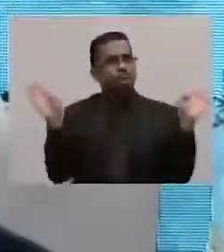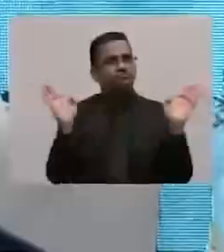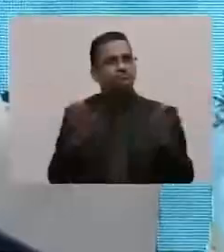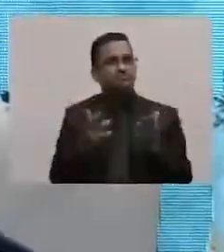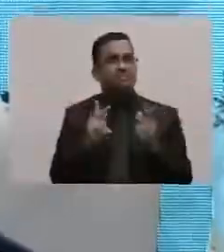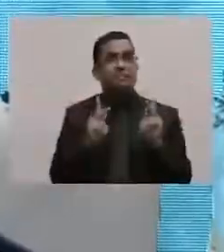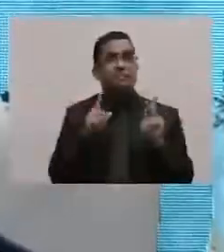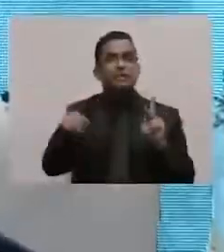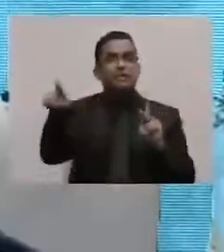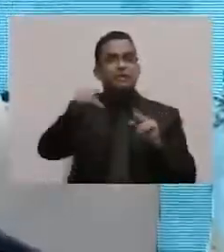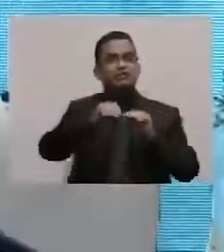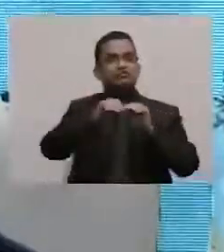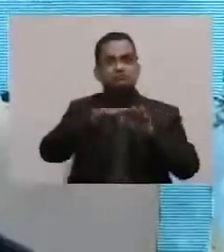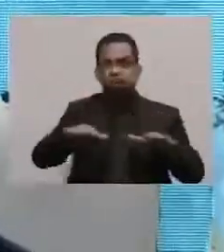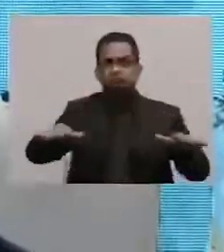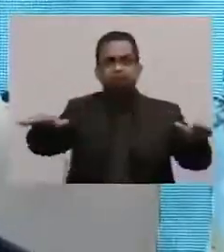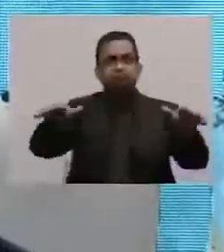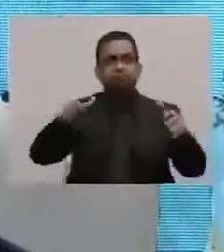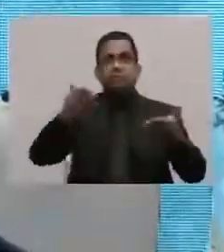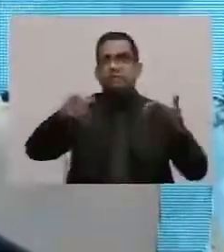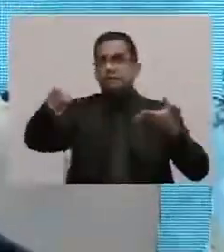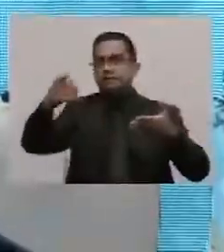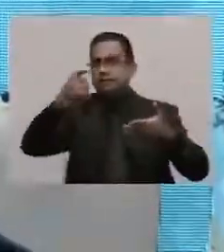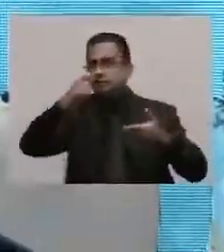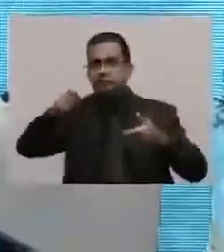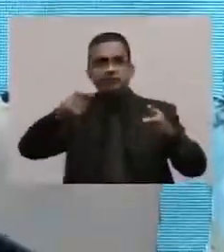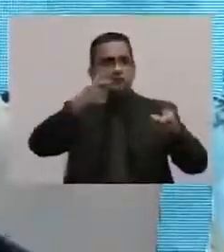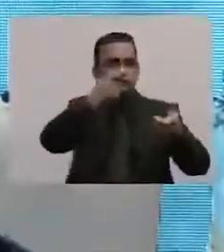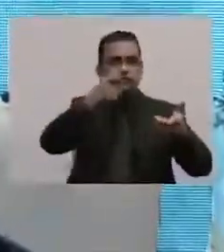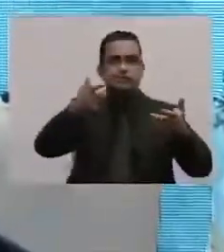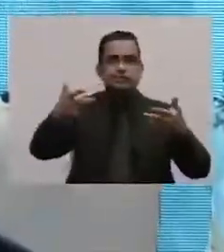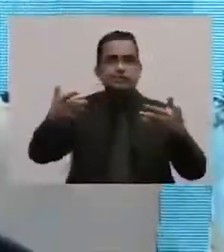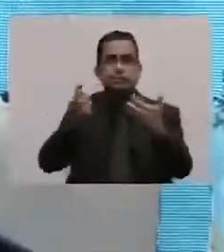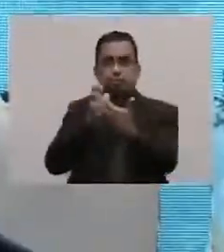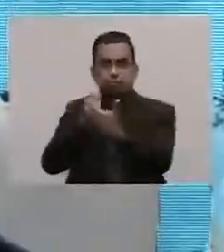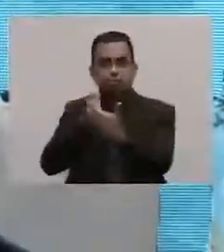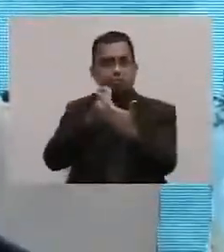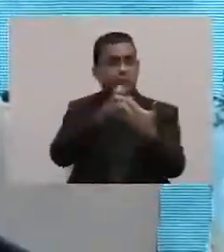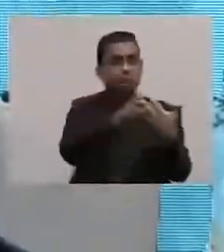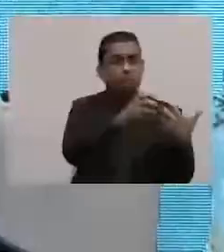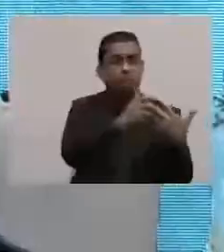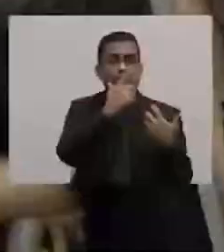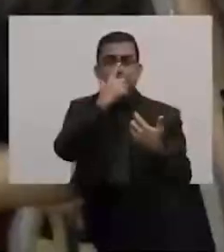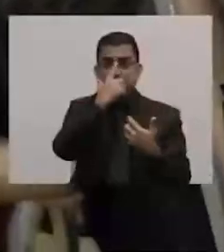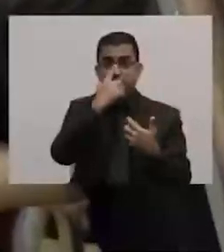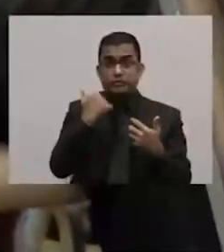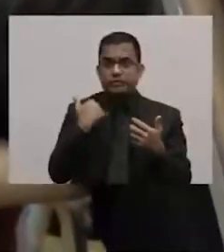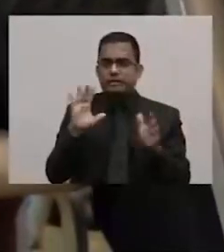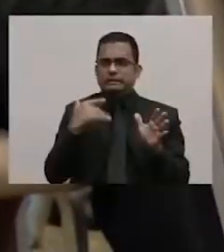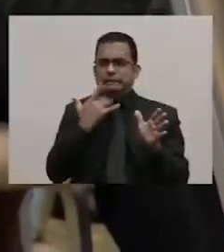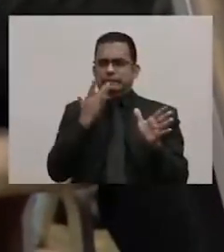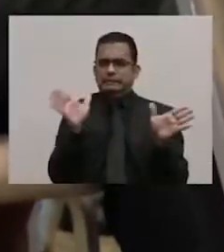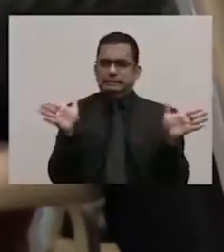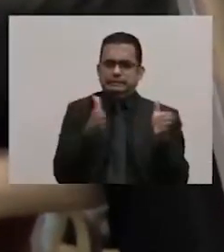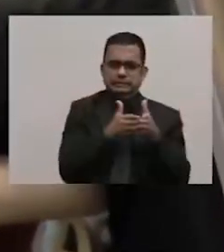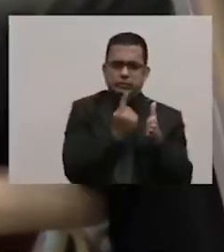el público al que me lo puedo interesar. Pero si después yo soy lo suficientemente bruto como para reducir eso, pues